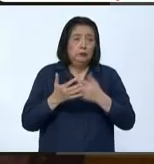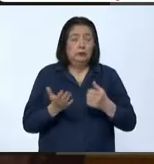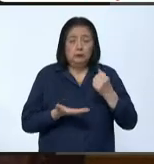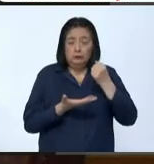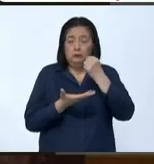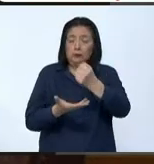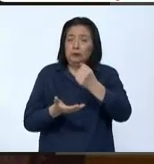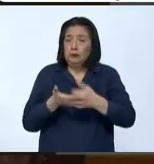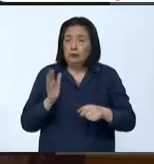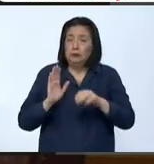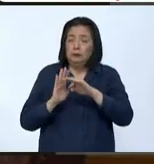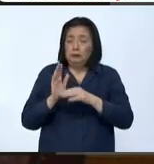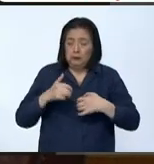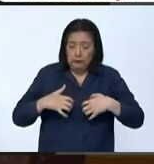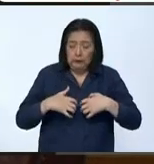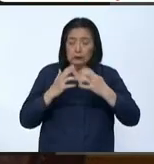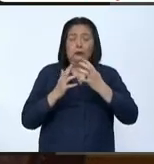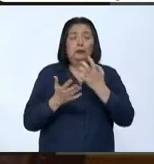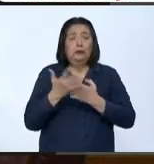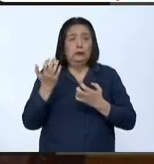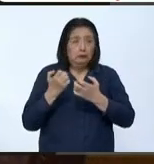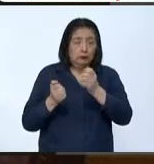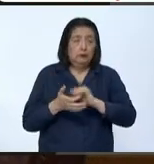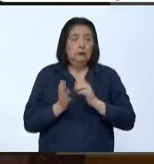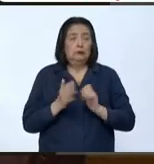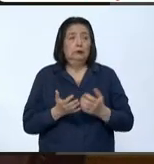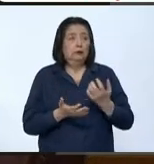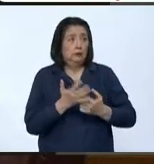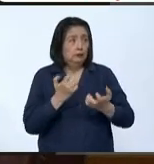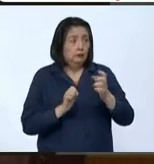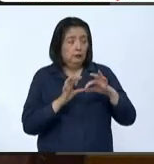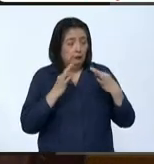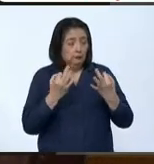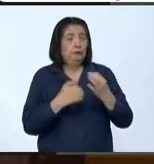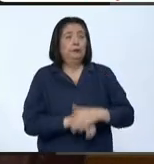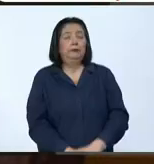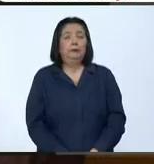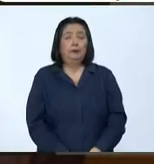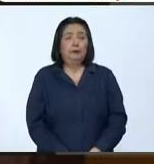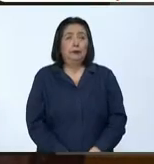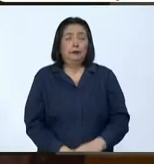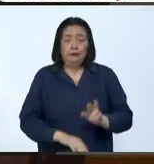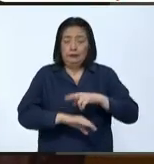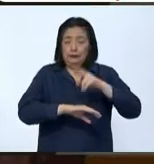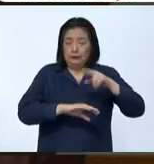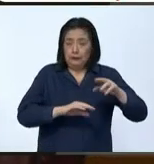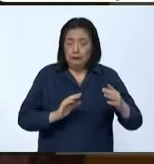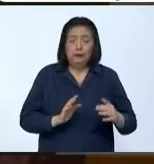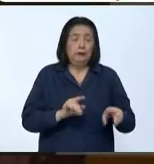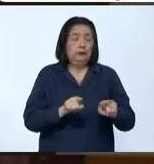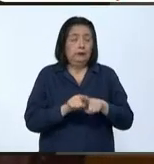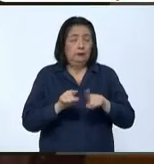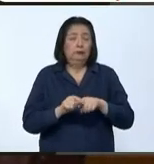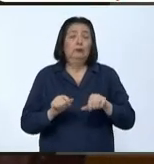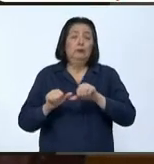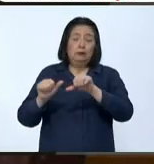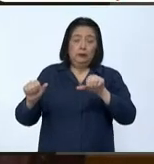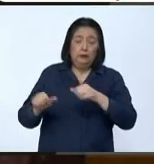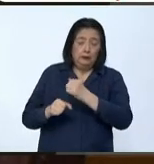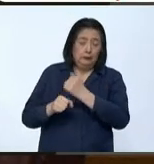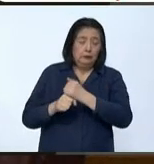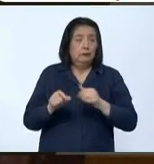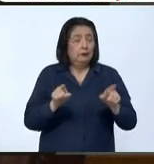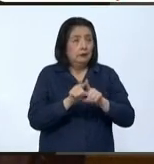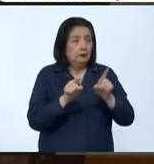financiamiento de medida de reactivación de las economías familiares regional y sectorial así como